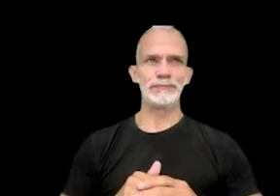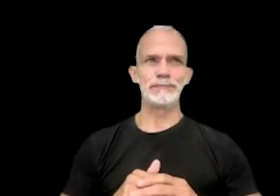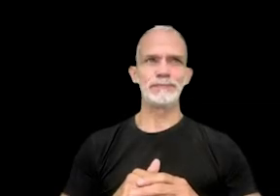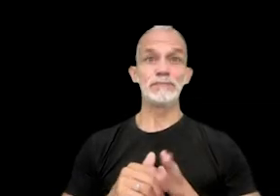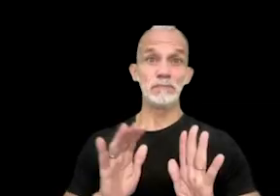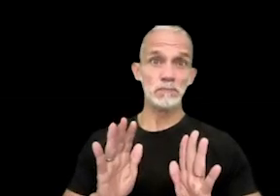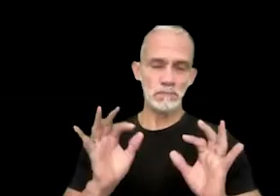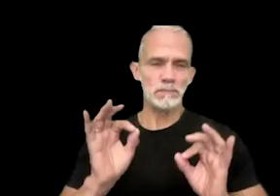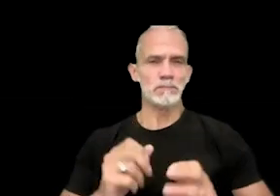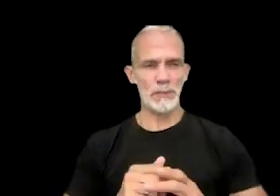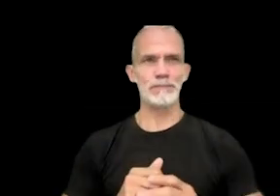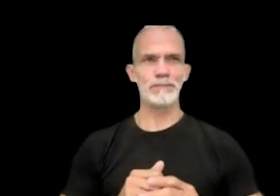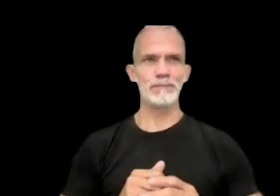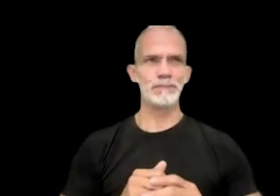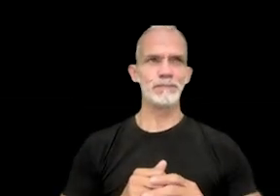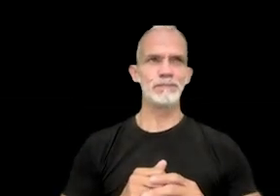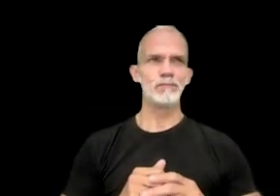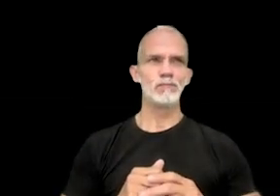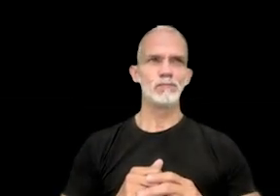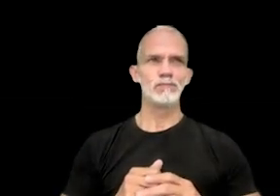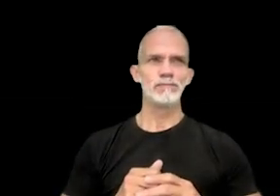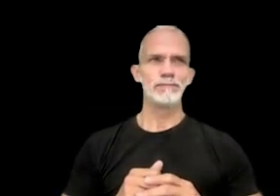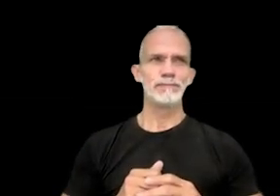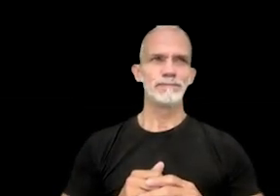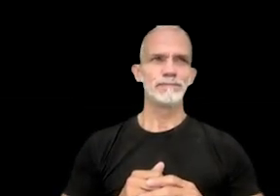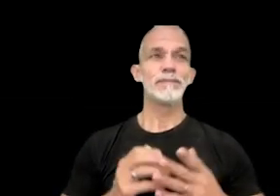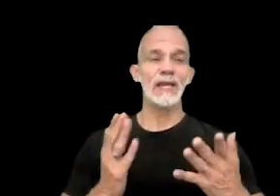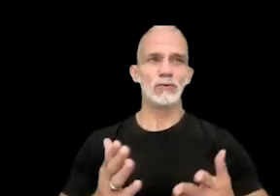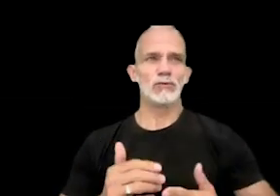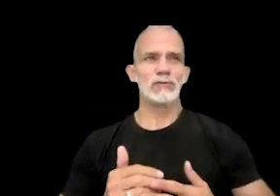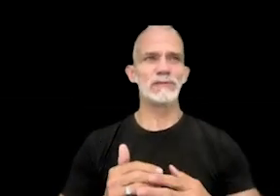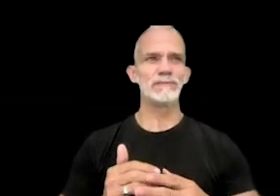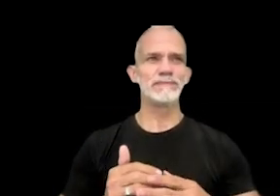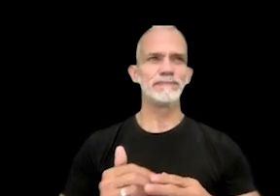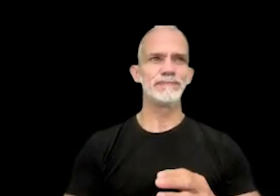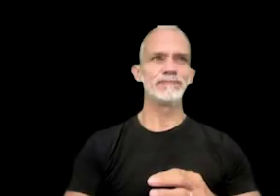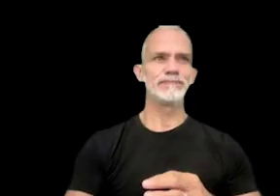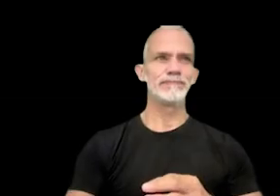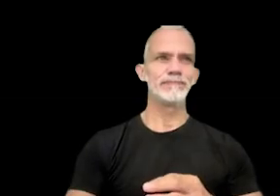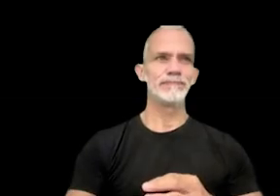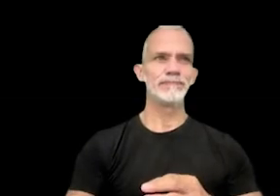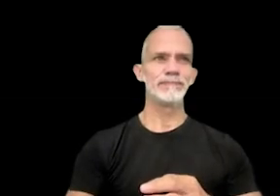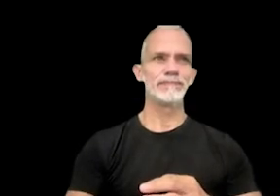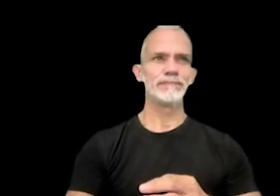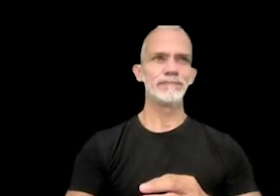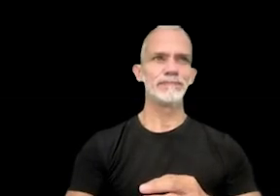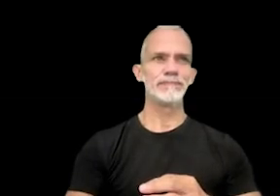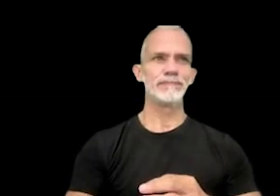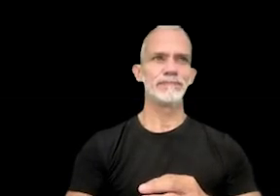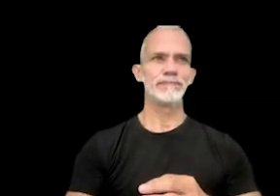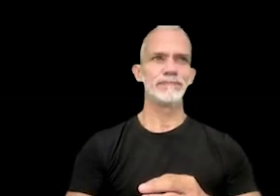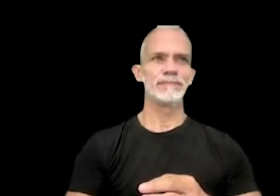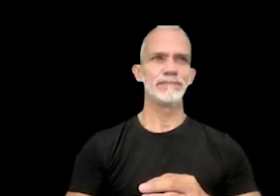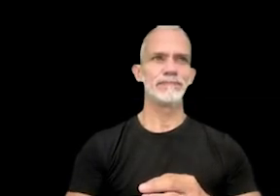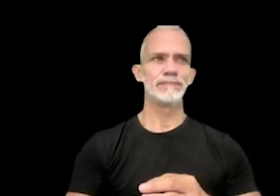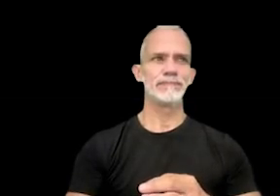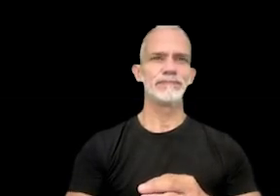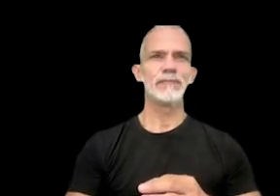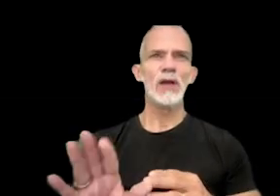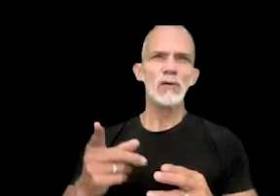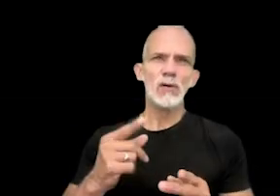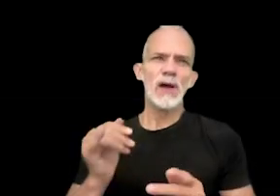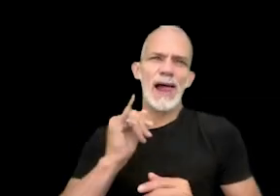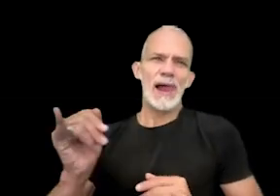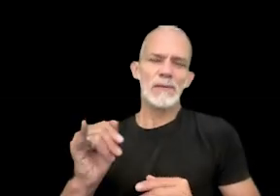Estamos más o menos bien, ¿no? Bien. Entonces, nada. Yo de alguna manera la fui espoleando, pero no